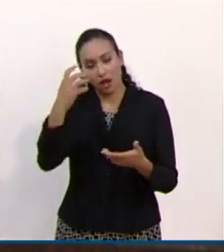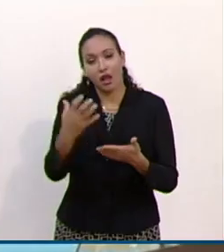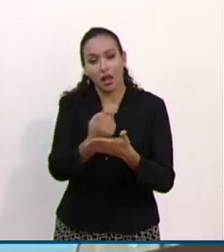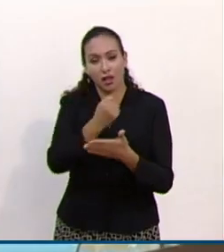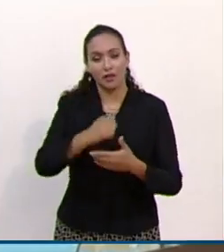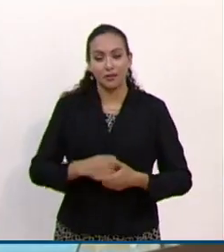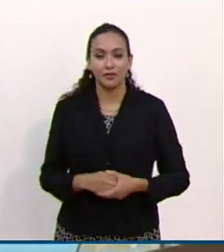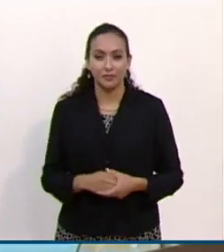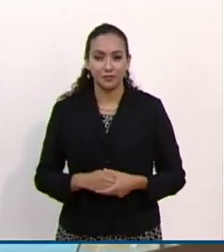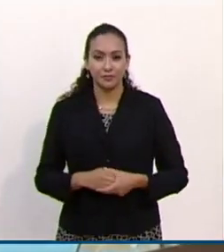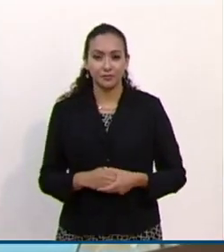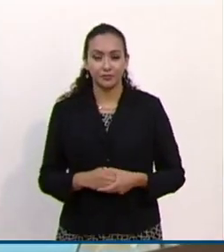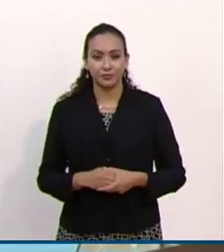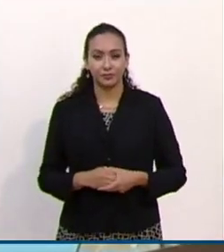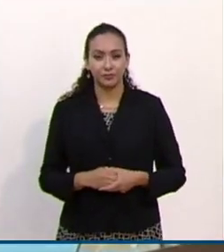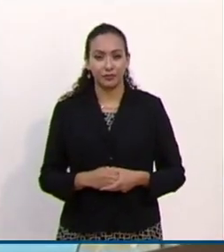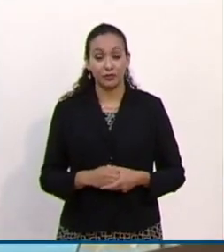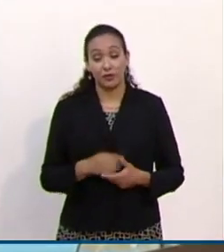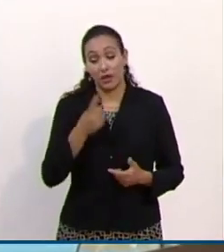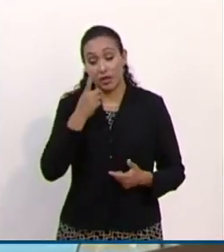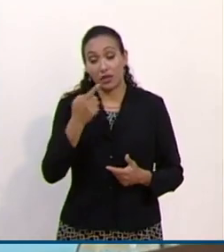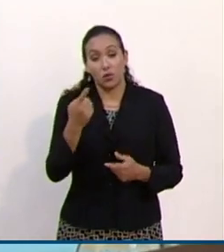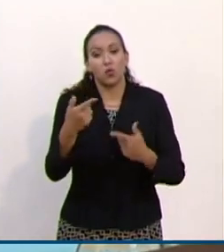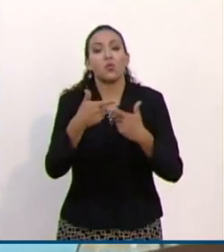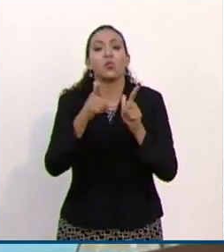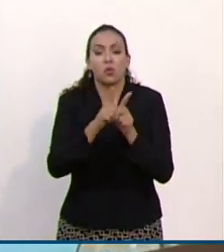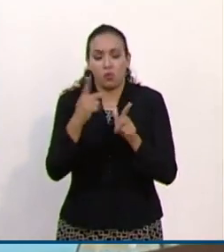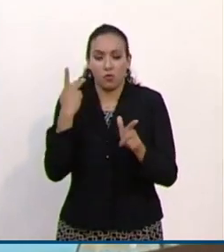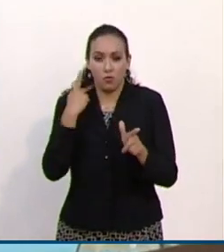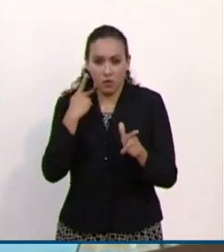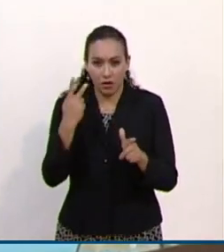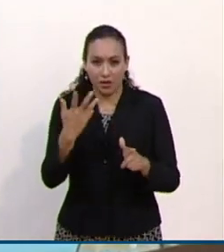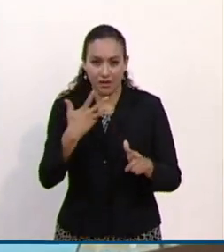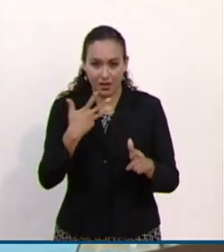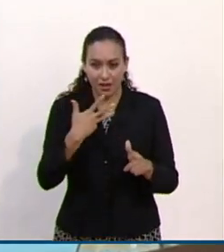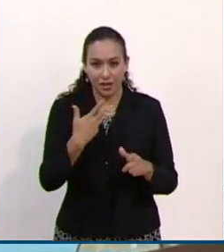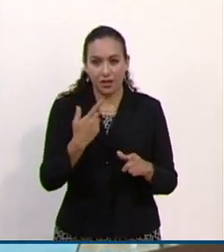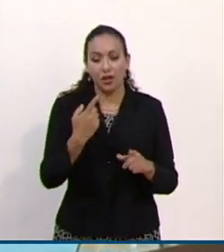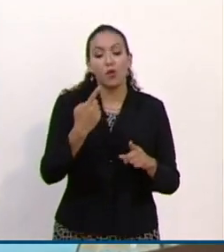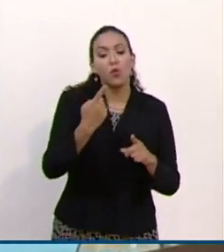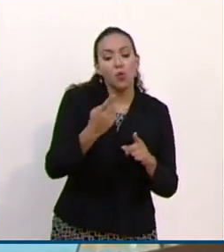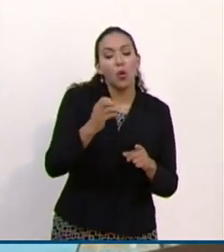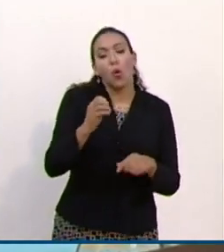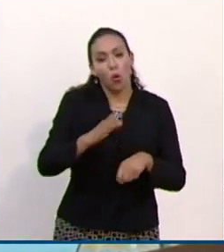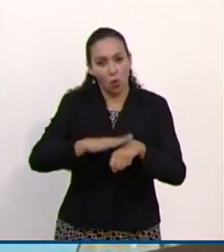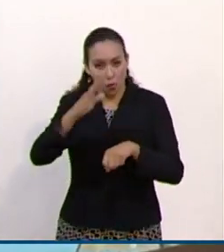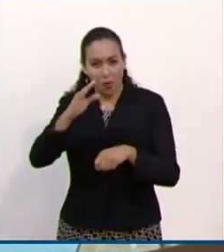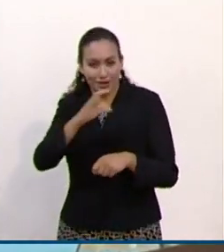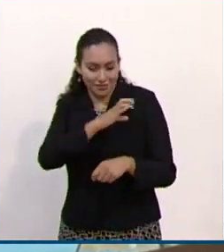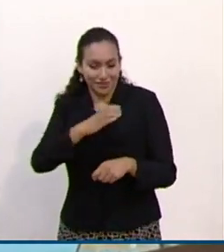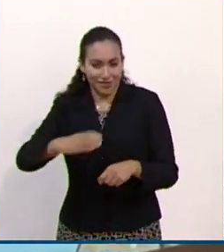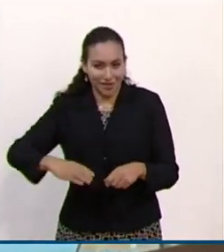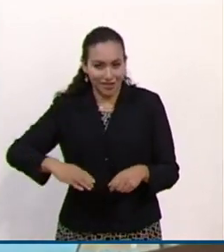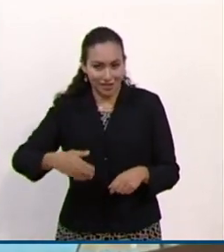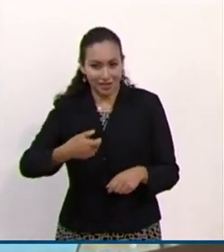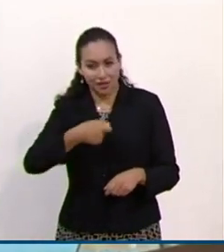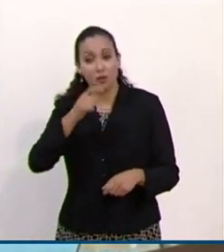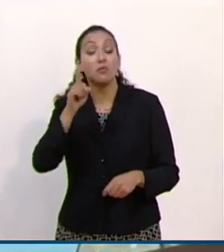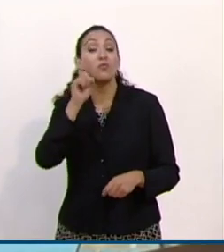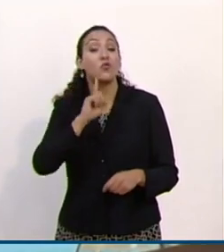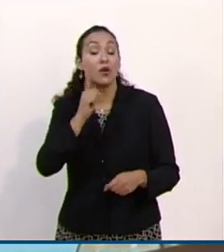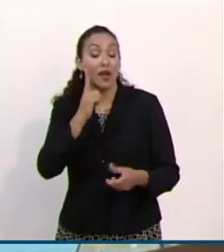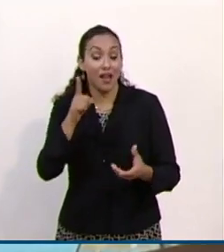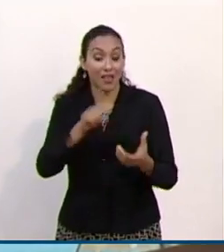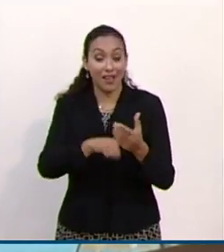mayoría. Define que si a un partido le corresponde una o más diputaciones de candidatas, pero no hay mujeres en